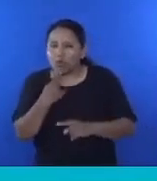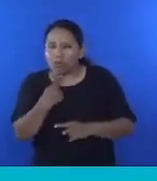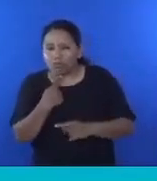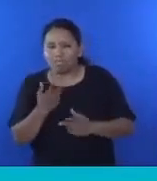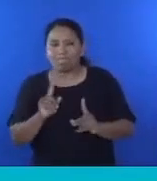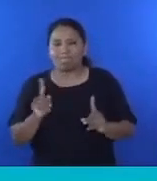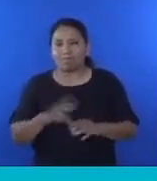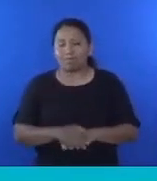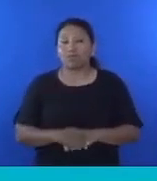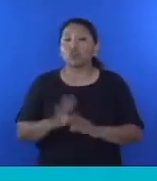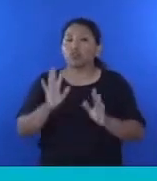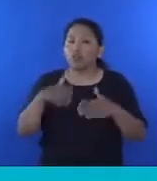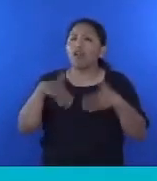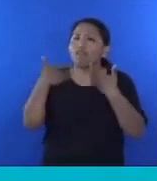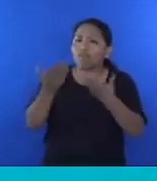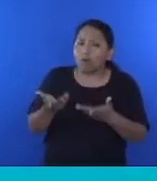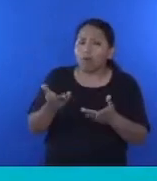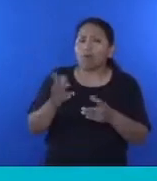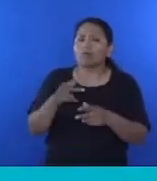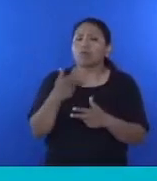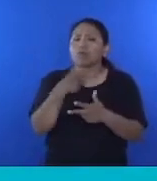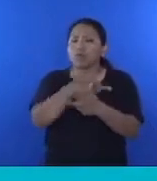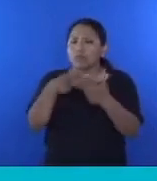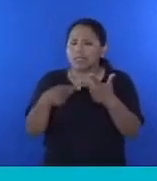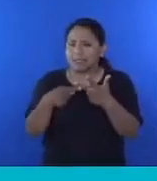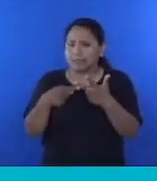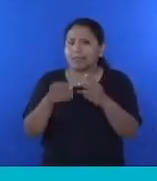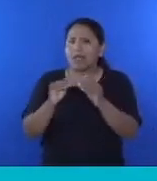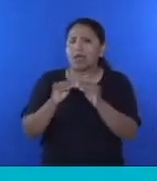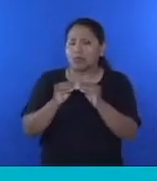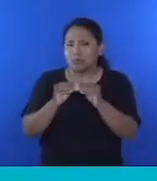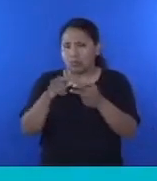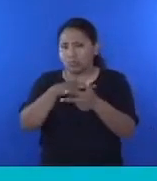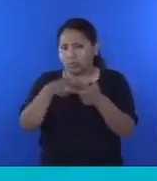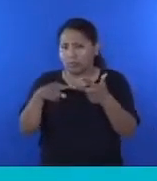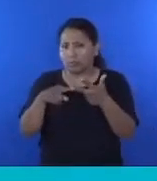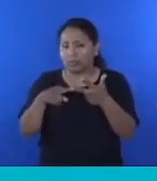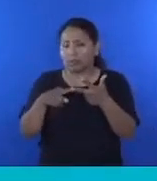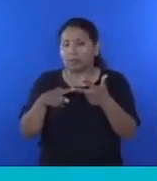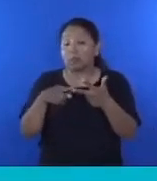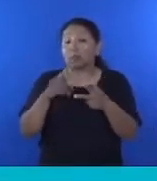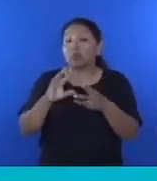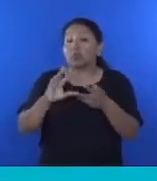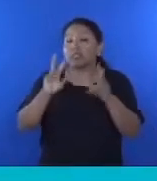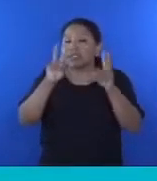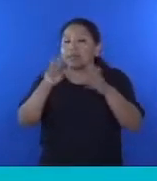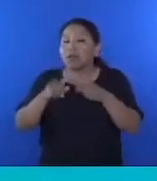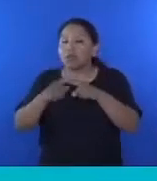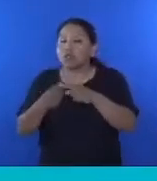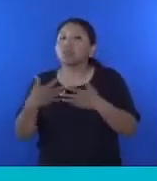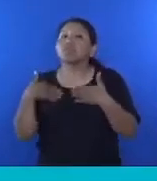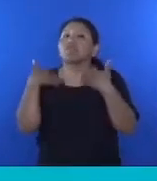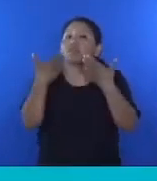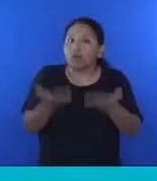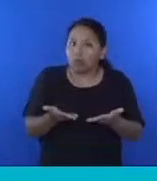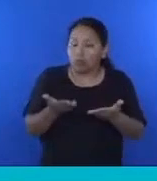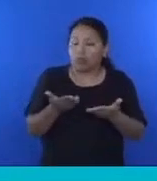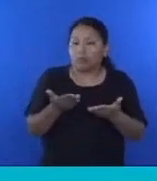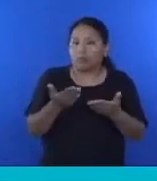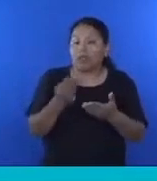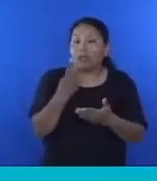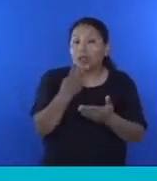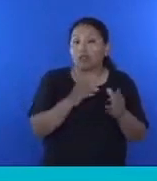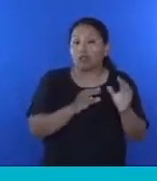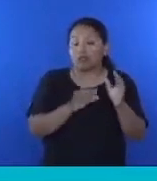Decía que nosotros votamos y acompañamos esa ley por 3 motivos. Tuvimos 3 cuestiones políticas por las cuales acompañamos ambas